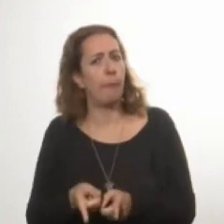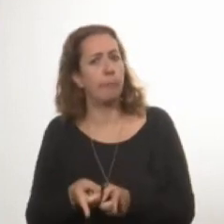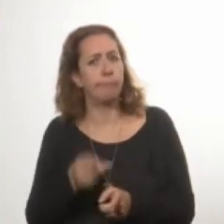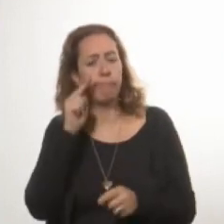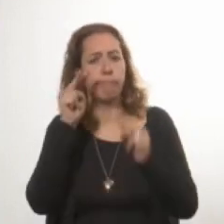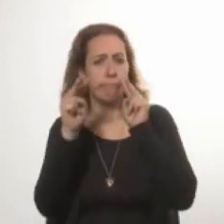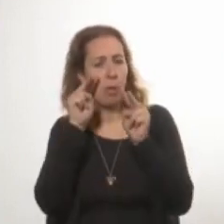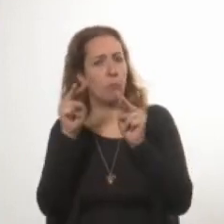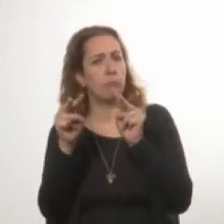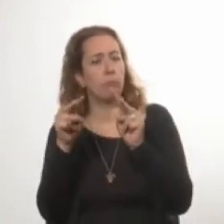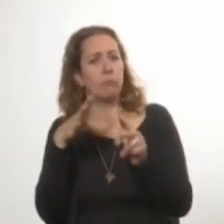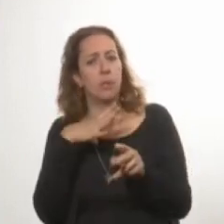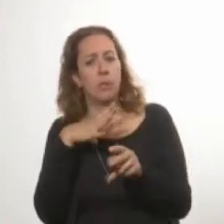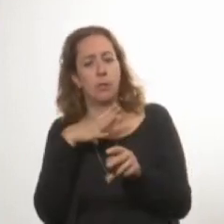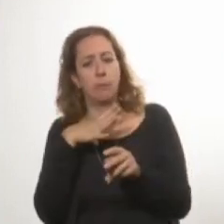que hay